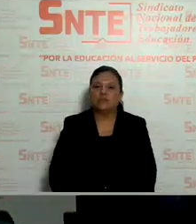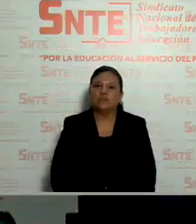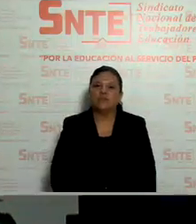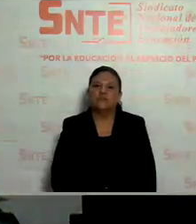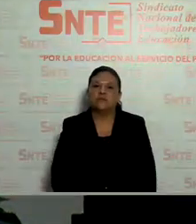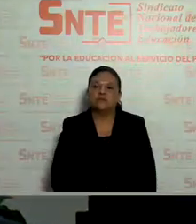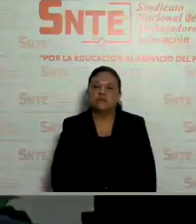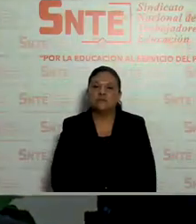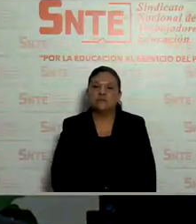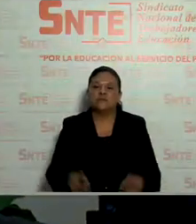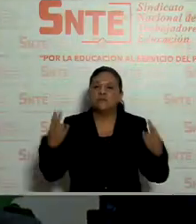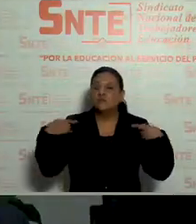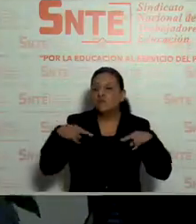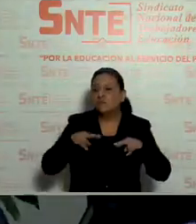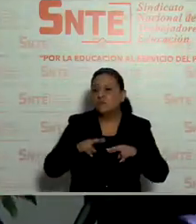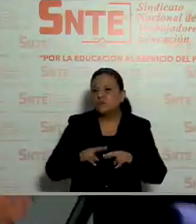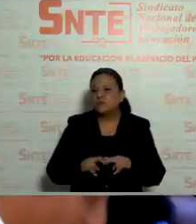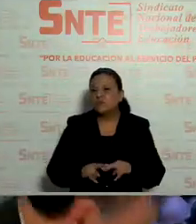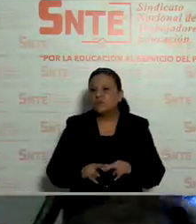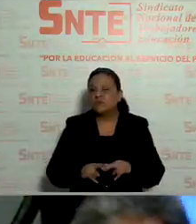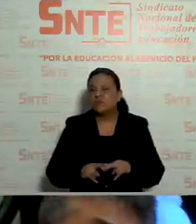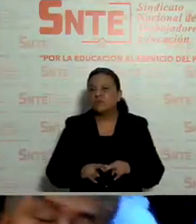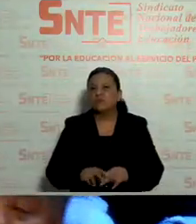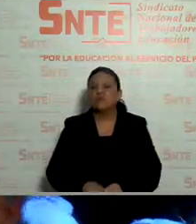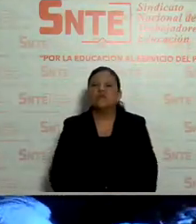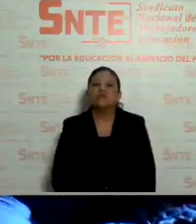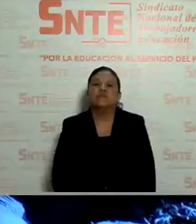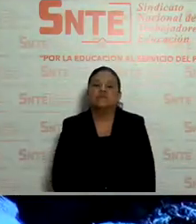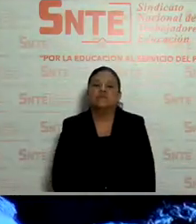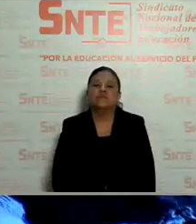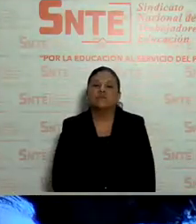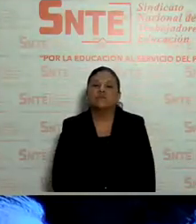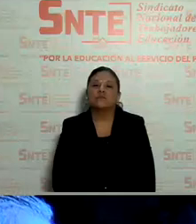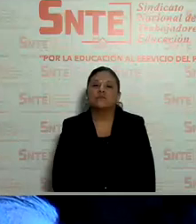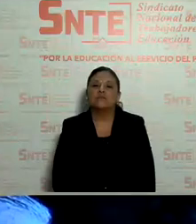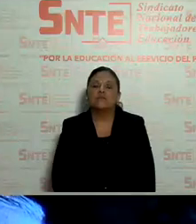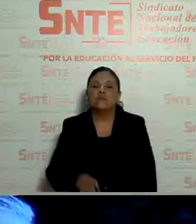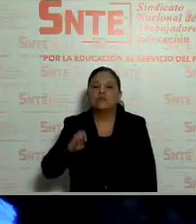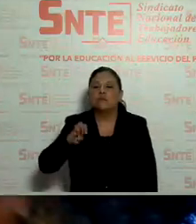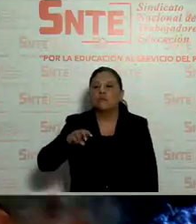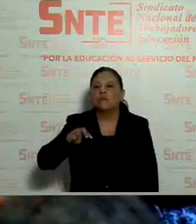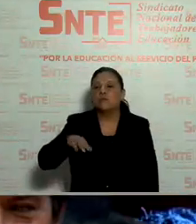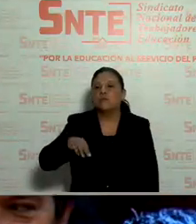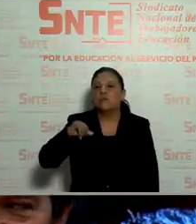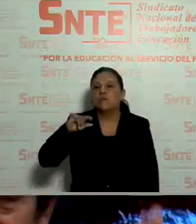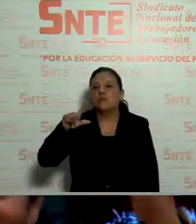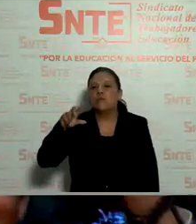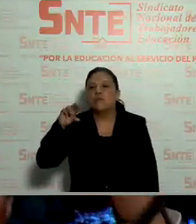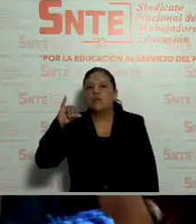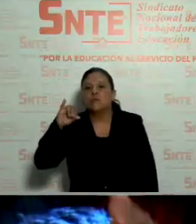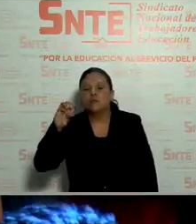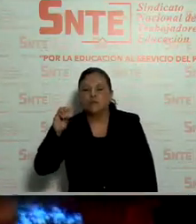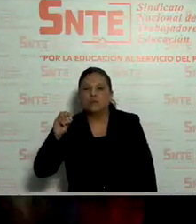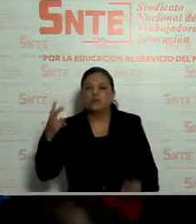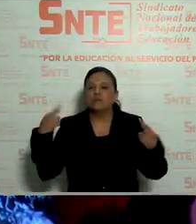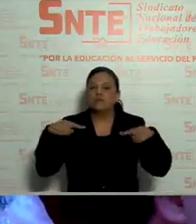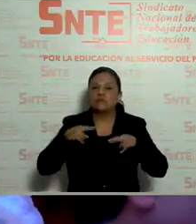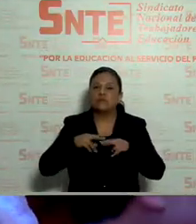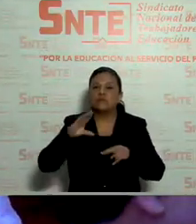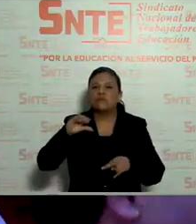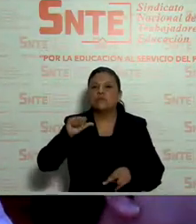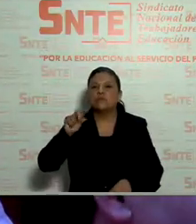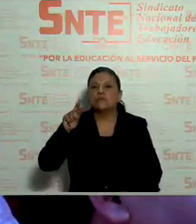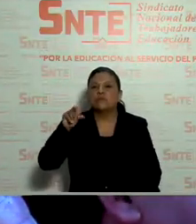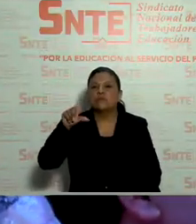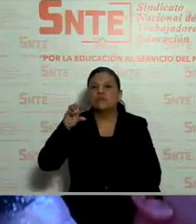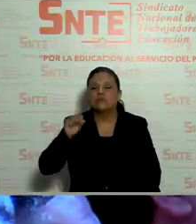Palacios. Profesor Jorge Guevara Lozada. Profesor Emilio Ramírez Vega. Profesor Carlos